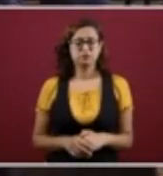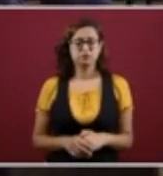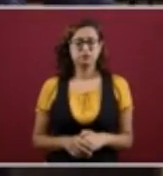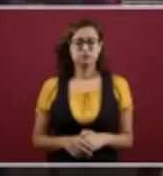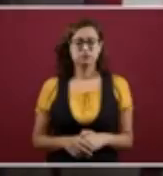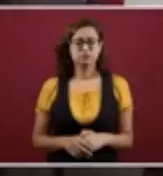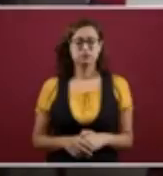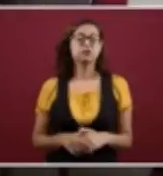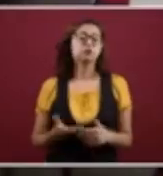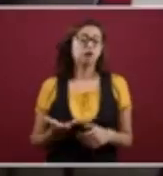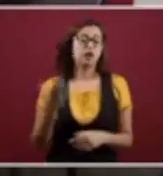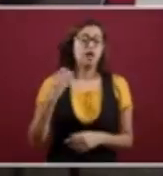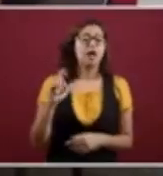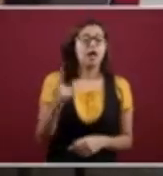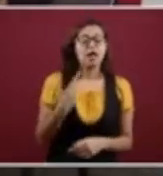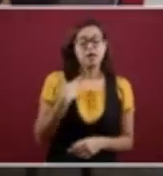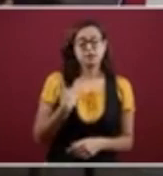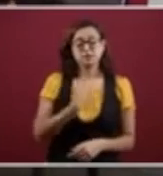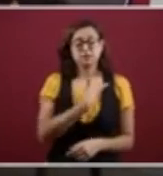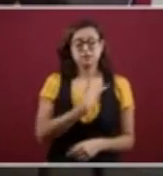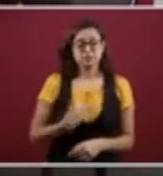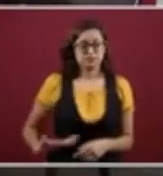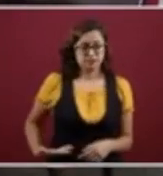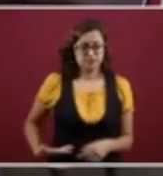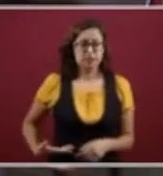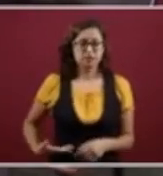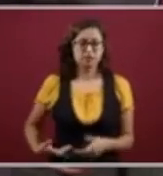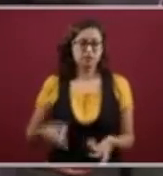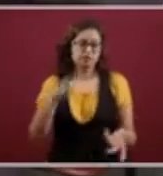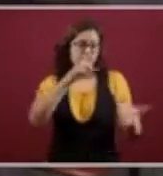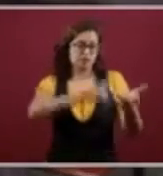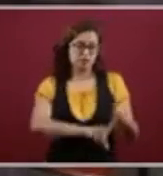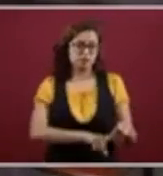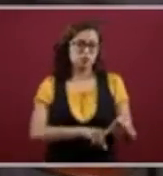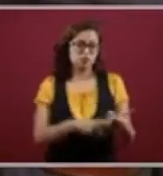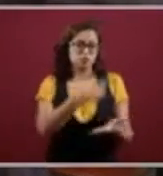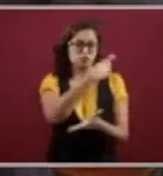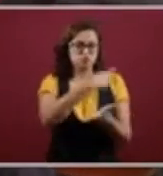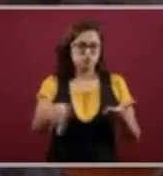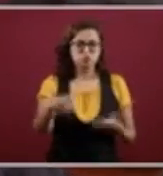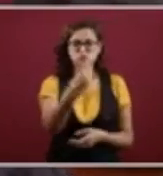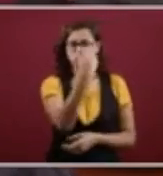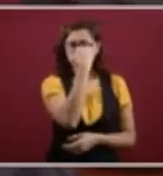en el gobierno anterior, porque habían comedores